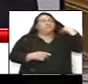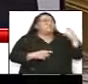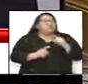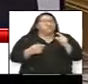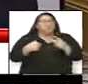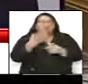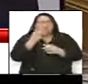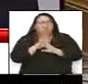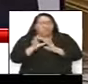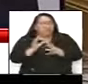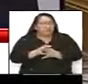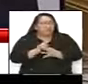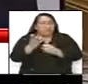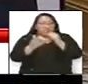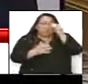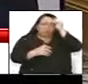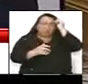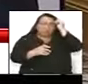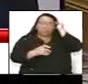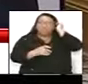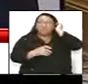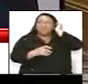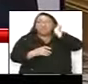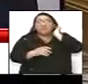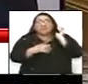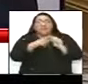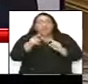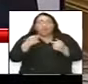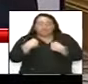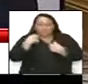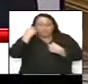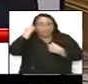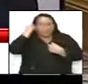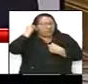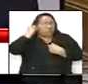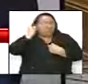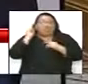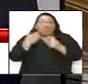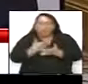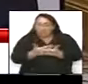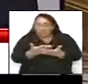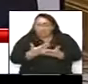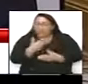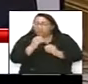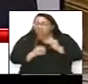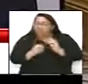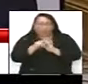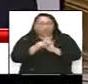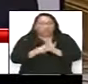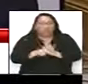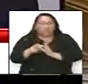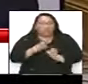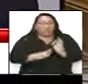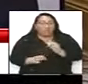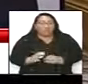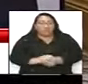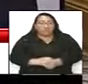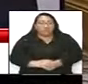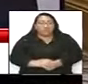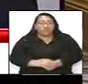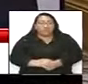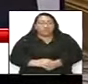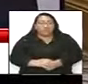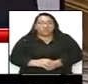nos oponemos, le hemos pedido que si ellos tienen alguna propuesta para modificar las normas de financiamiento de los